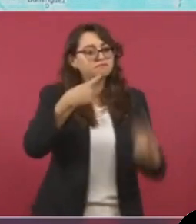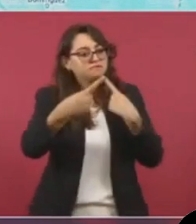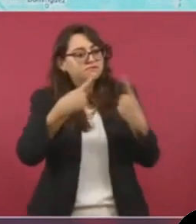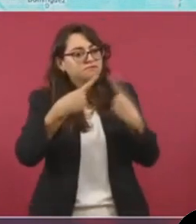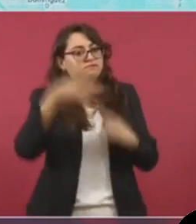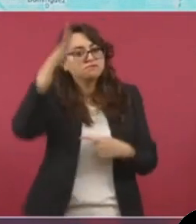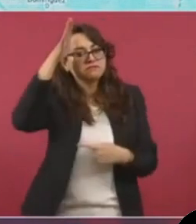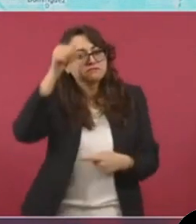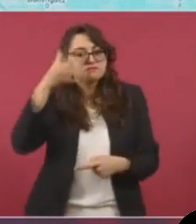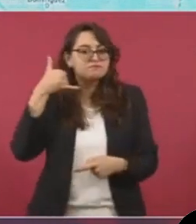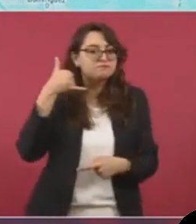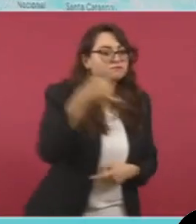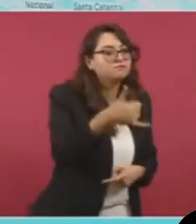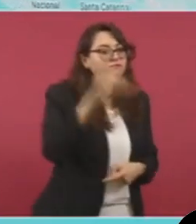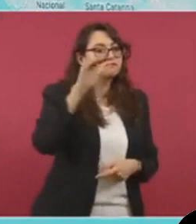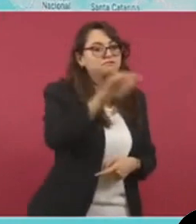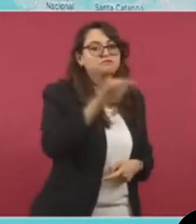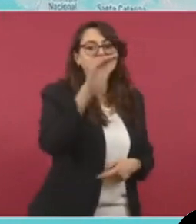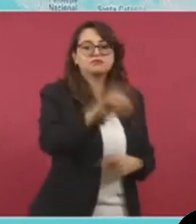al secretario de gobernación